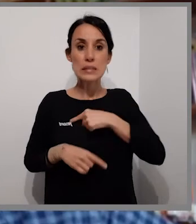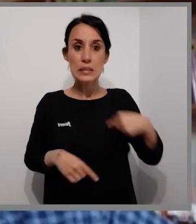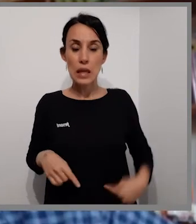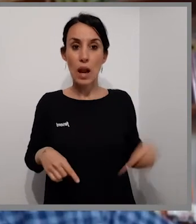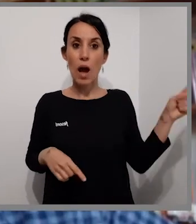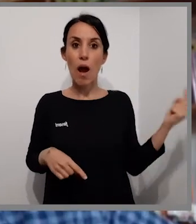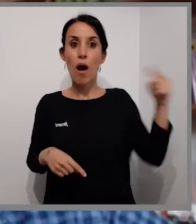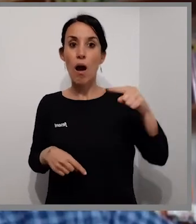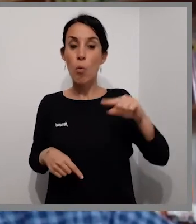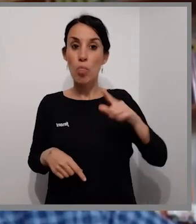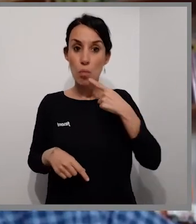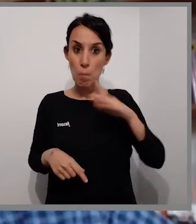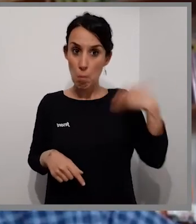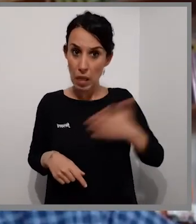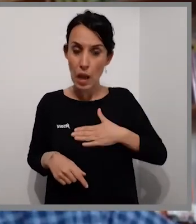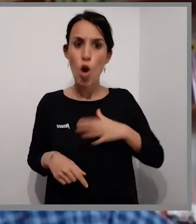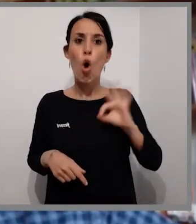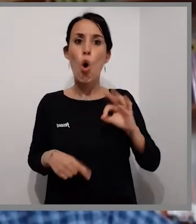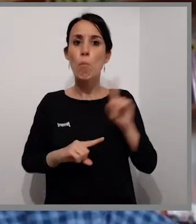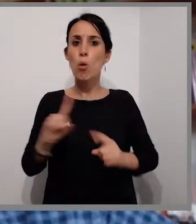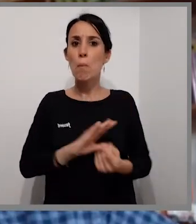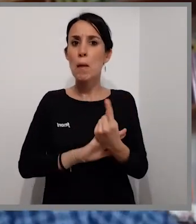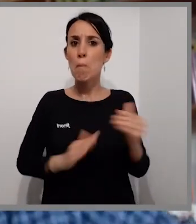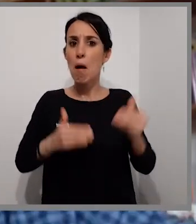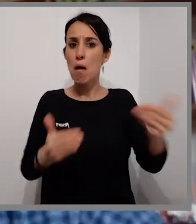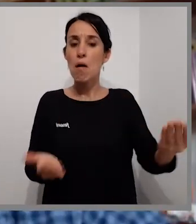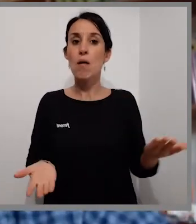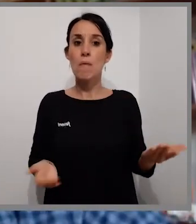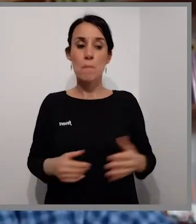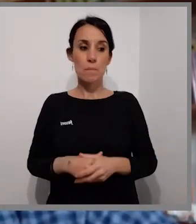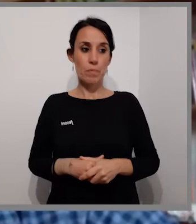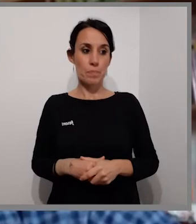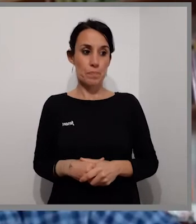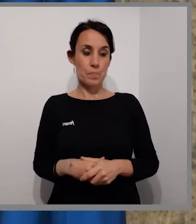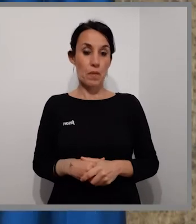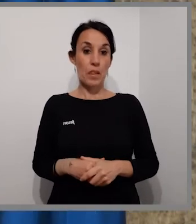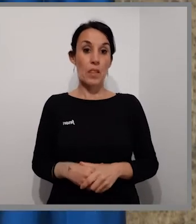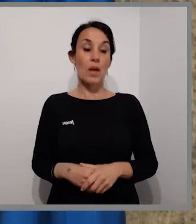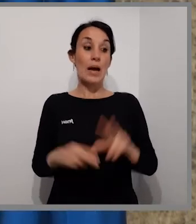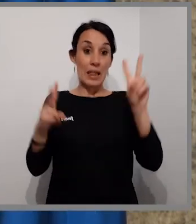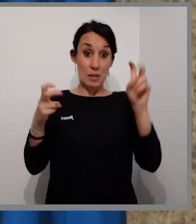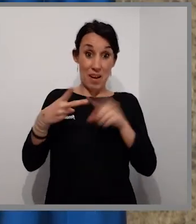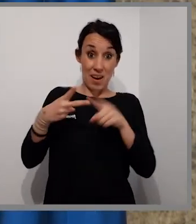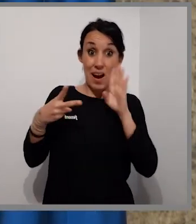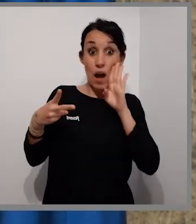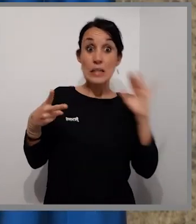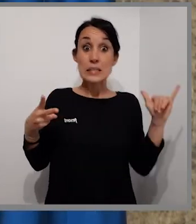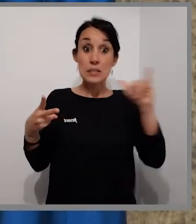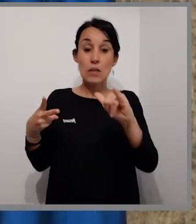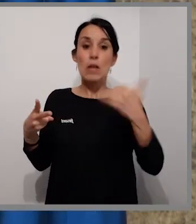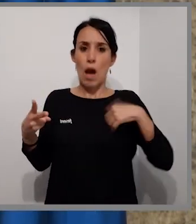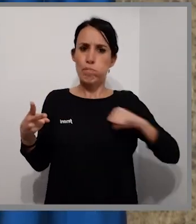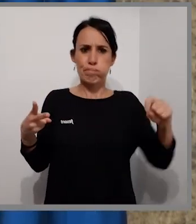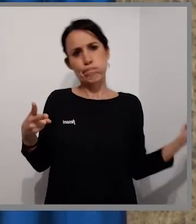la previsión es que venga mañana o se ha producido alguna incidencia. Bueno, muchas gracias. Respecto a esta segunda cuestión,